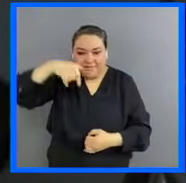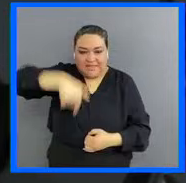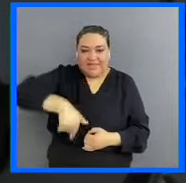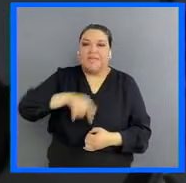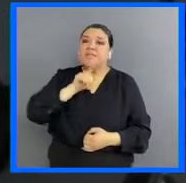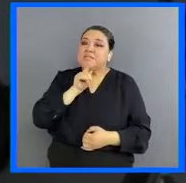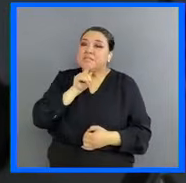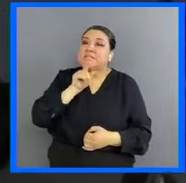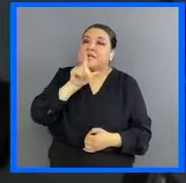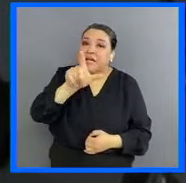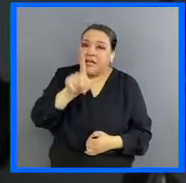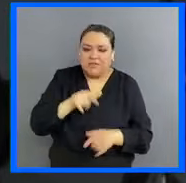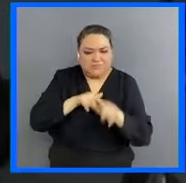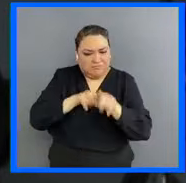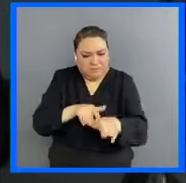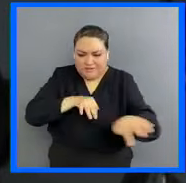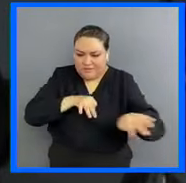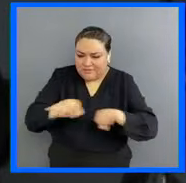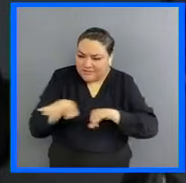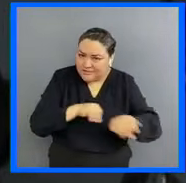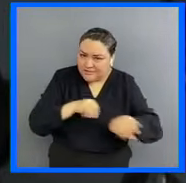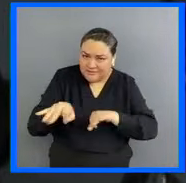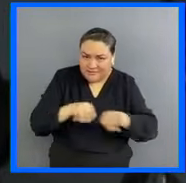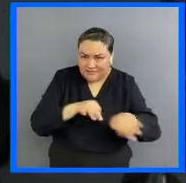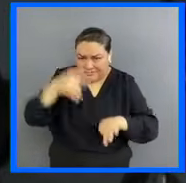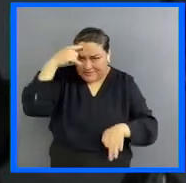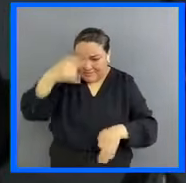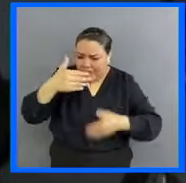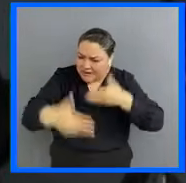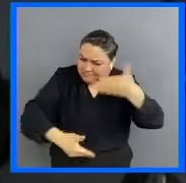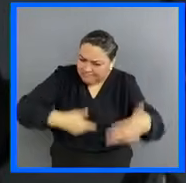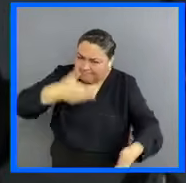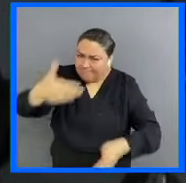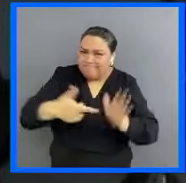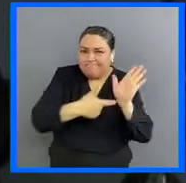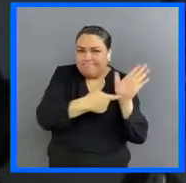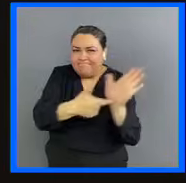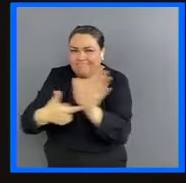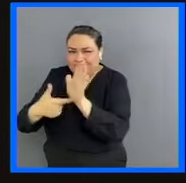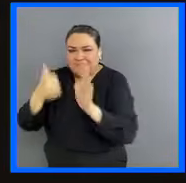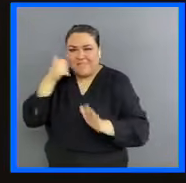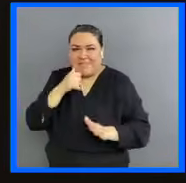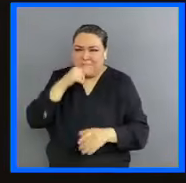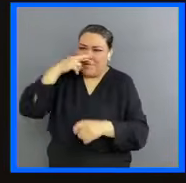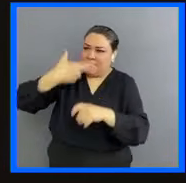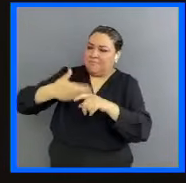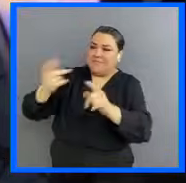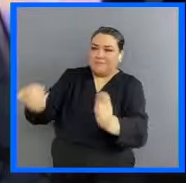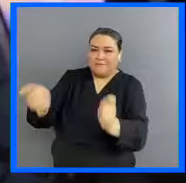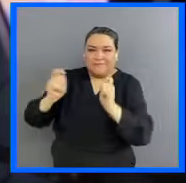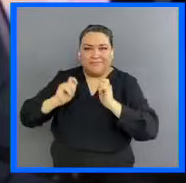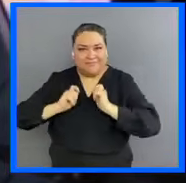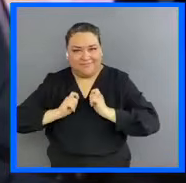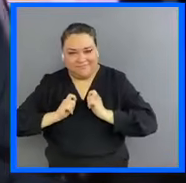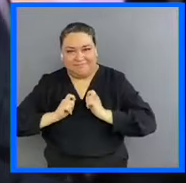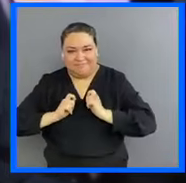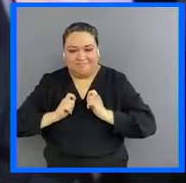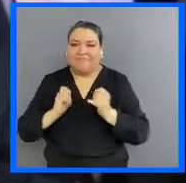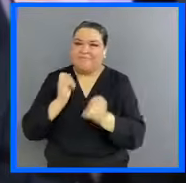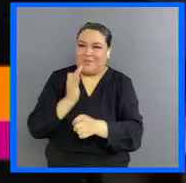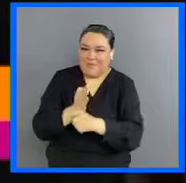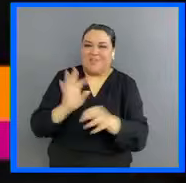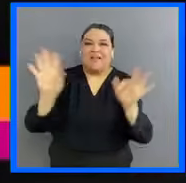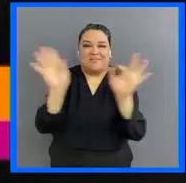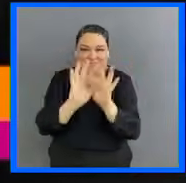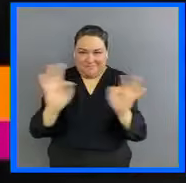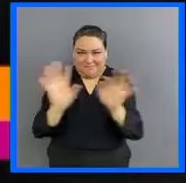continúa trabajando arduamente día con día en toda la parte que nos corresponde. Comenzamos a platicar sobre la